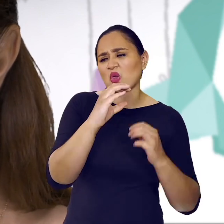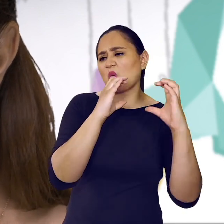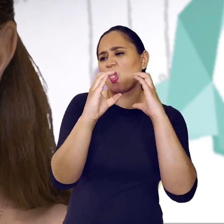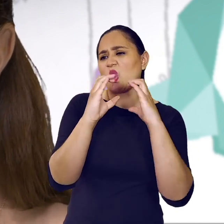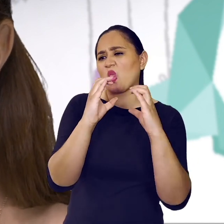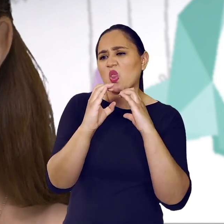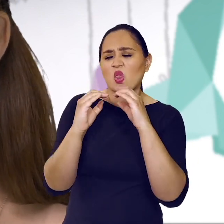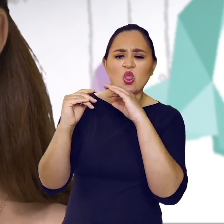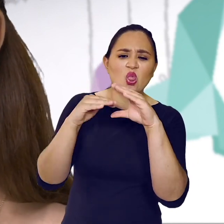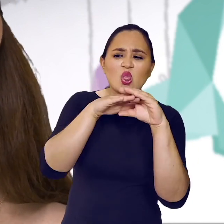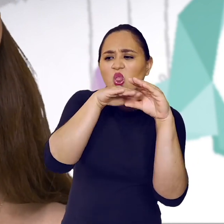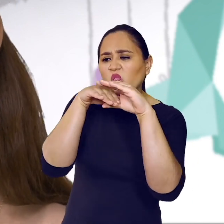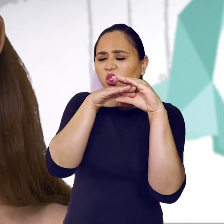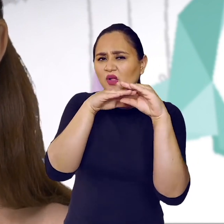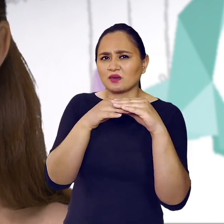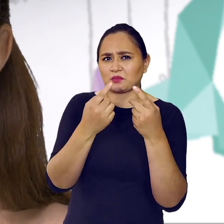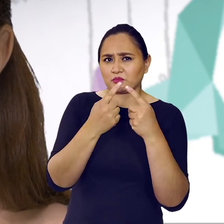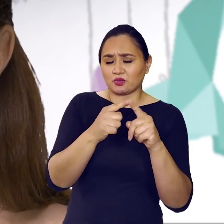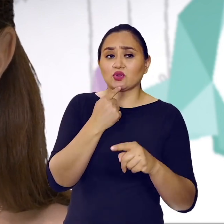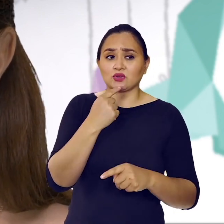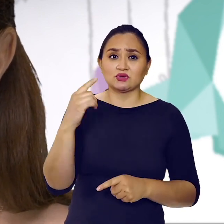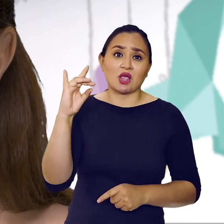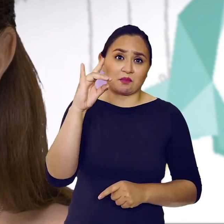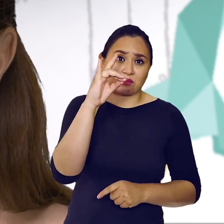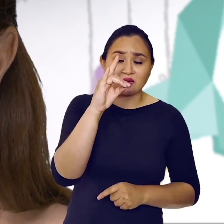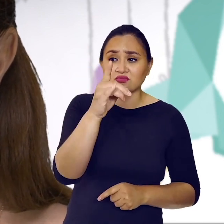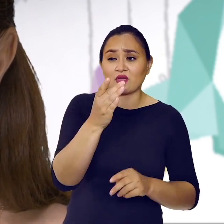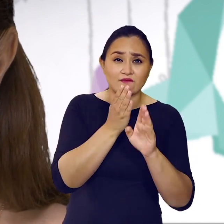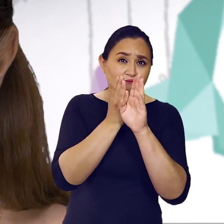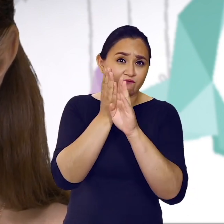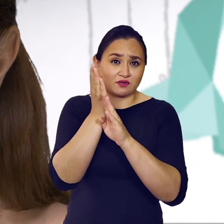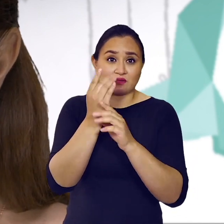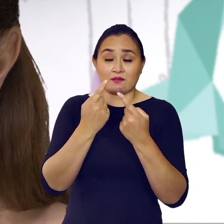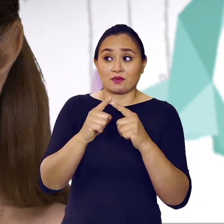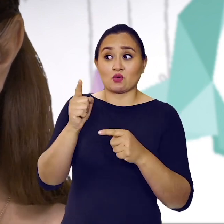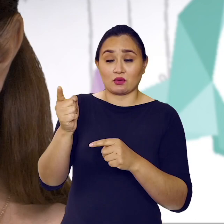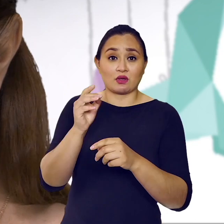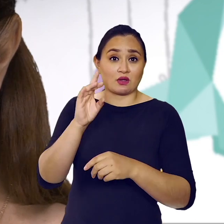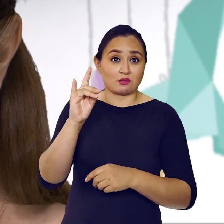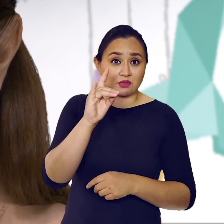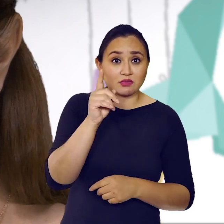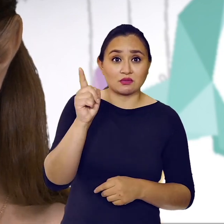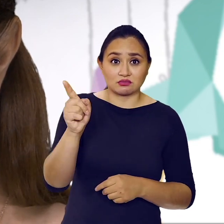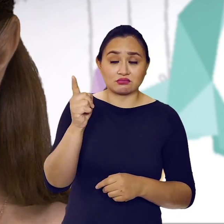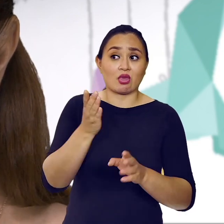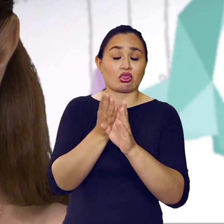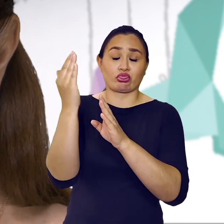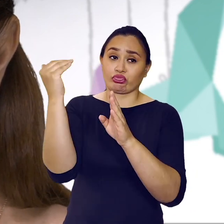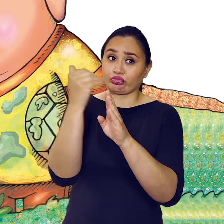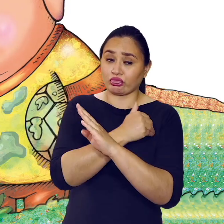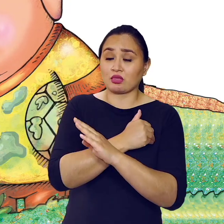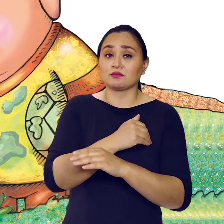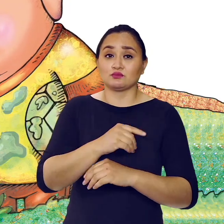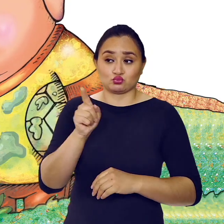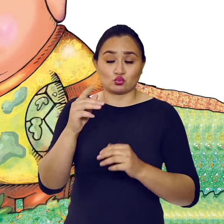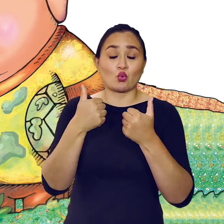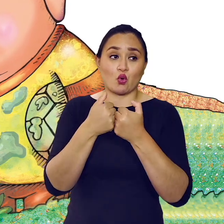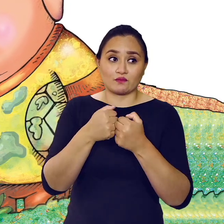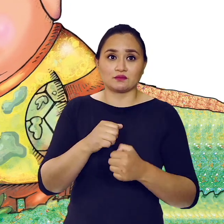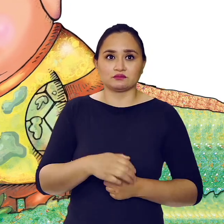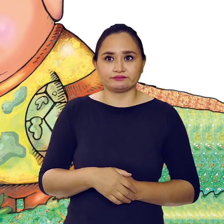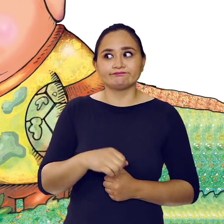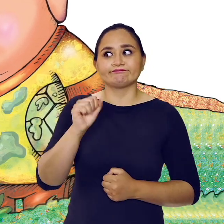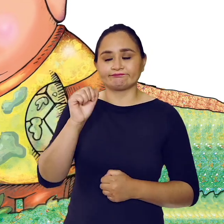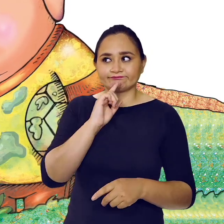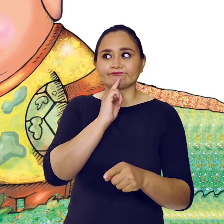hablar. No sé si has escuchado, pero dicen que los perros son súper fieles y el perro Nacho traicionó a su novia Fifi.